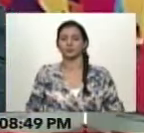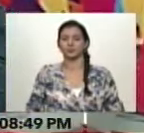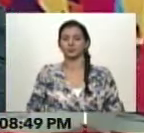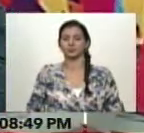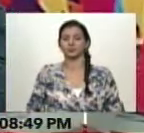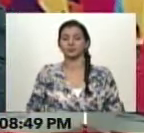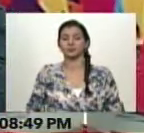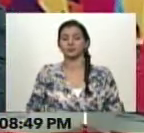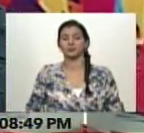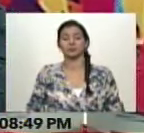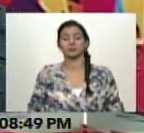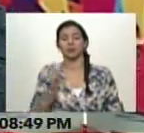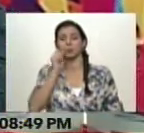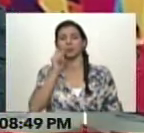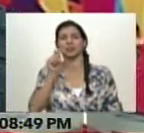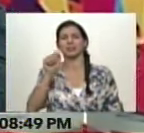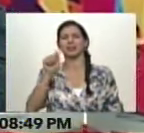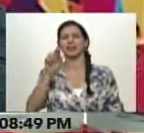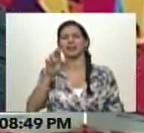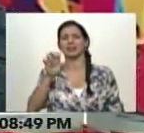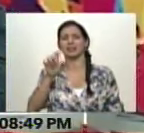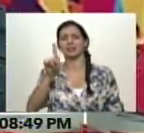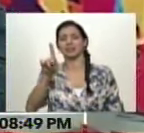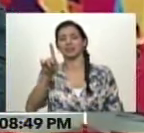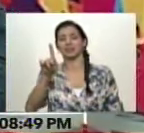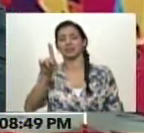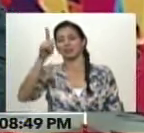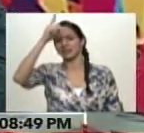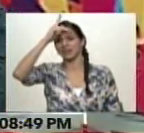Al compañero Tarek El Aissami,